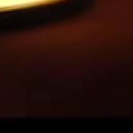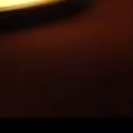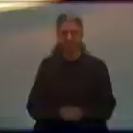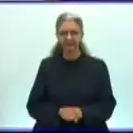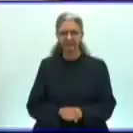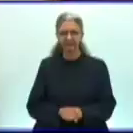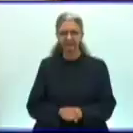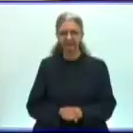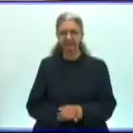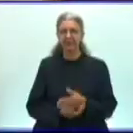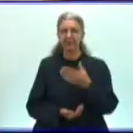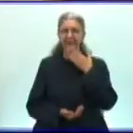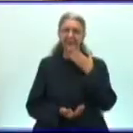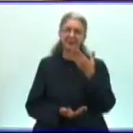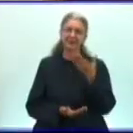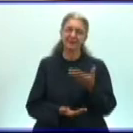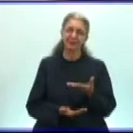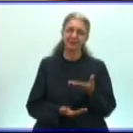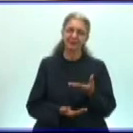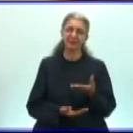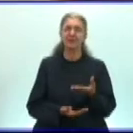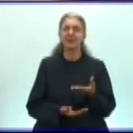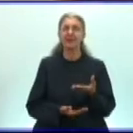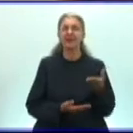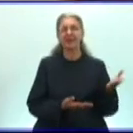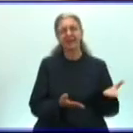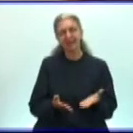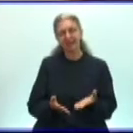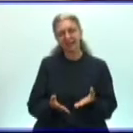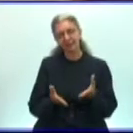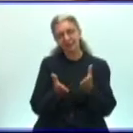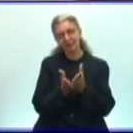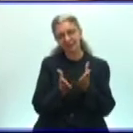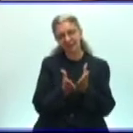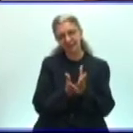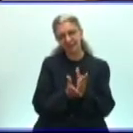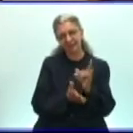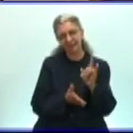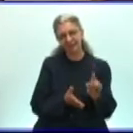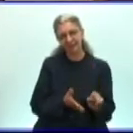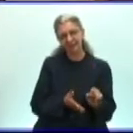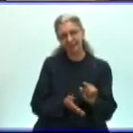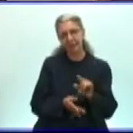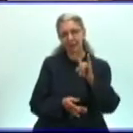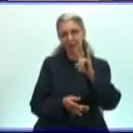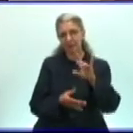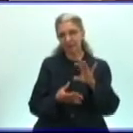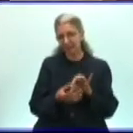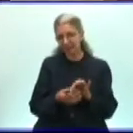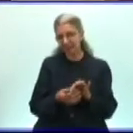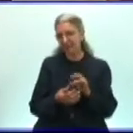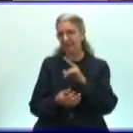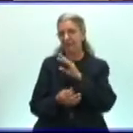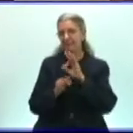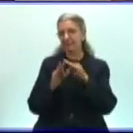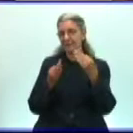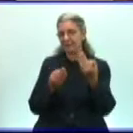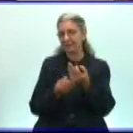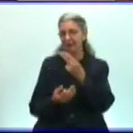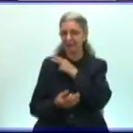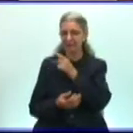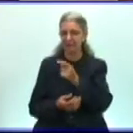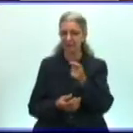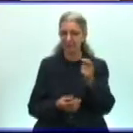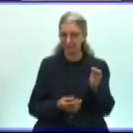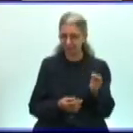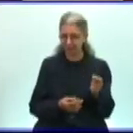Bienvenidos estudiantes de noveno grado, familias y profesores que nos acompañan a este nuevo encuentro por el maravilloso mundo de la